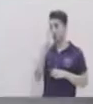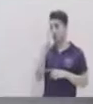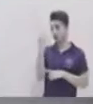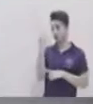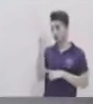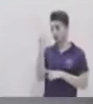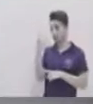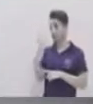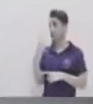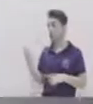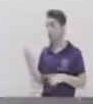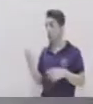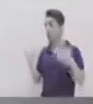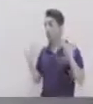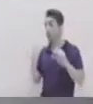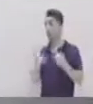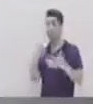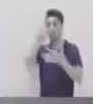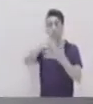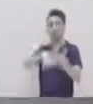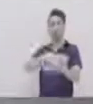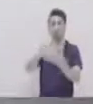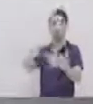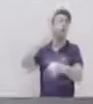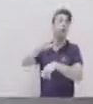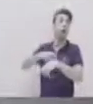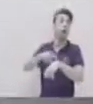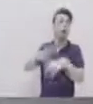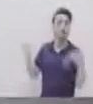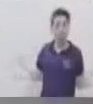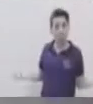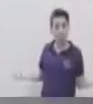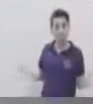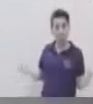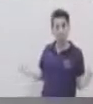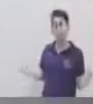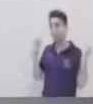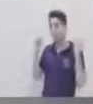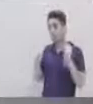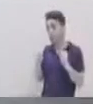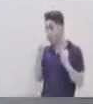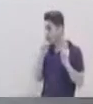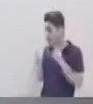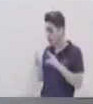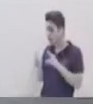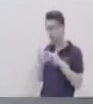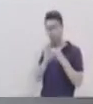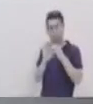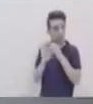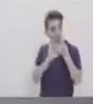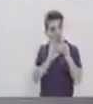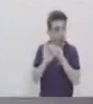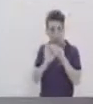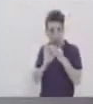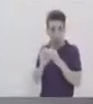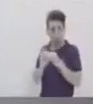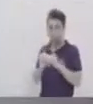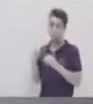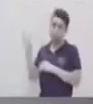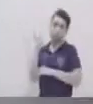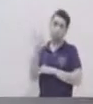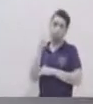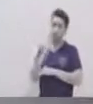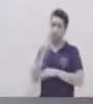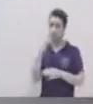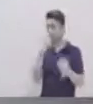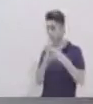muy importante es realizar un horario, ¿verdad? Y realmente ver, organizarse, porque es tan